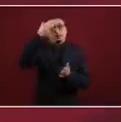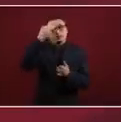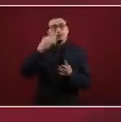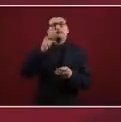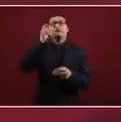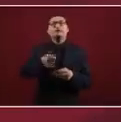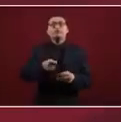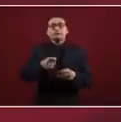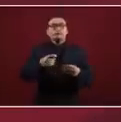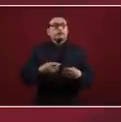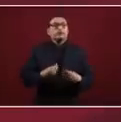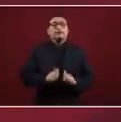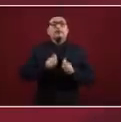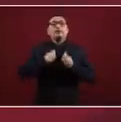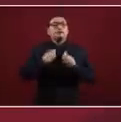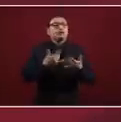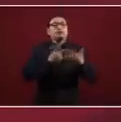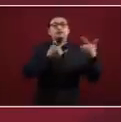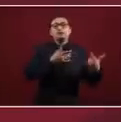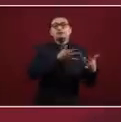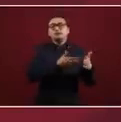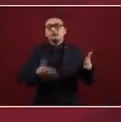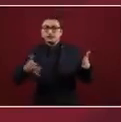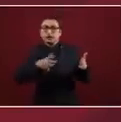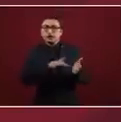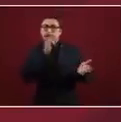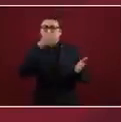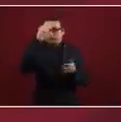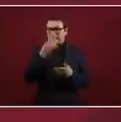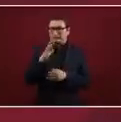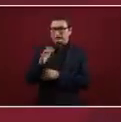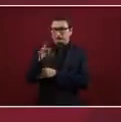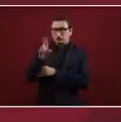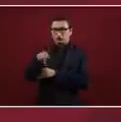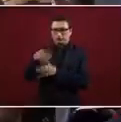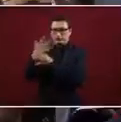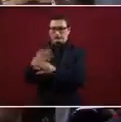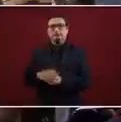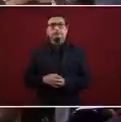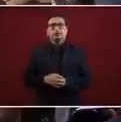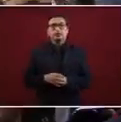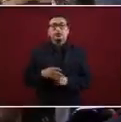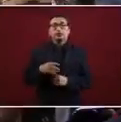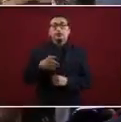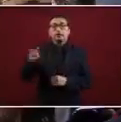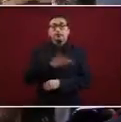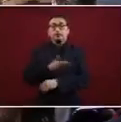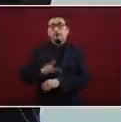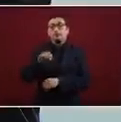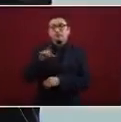es la historia. Eso decía Cicerón. ¿Saben qué llegó a decir Gustavo Madero?